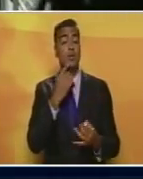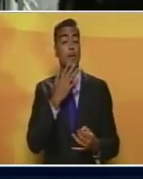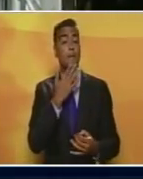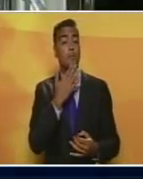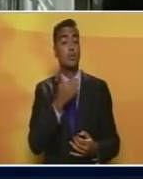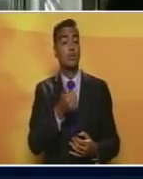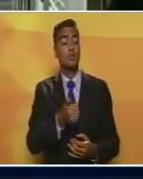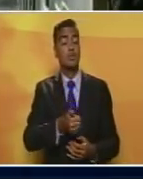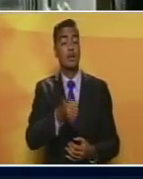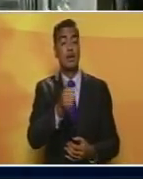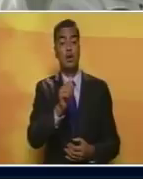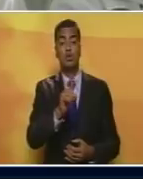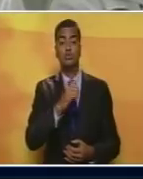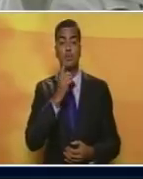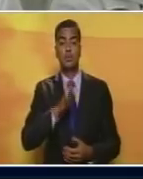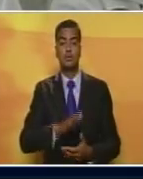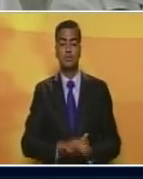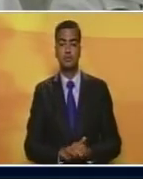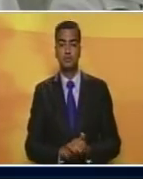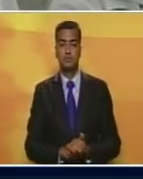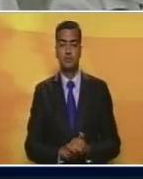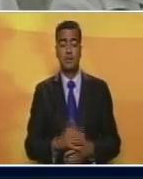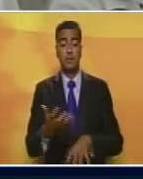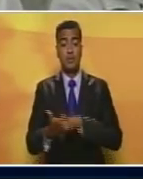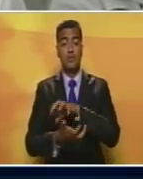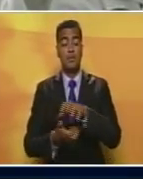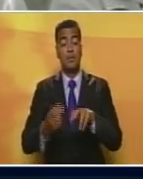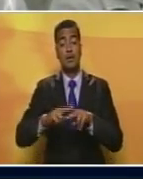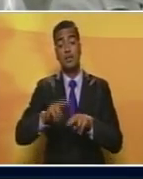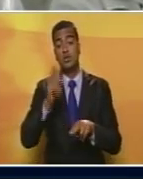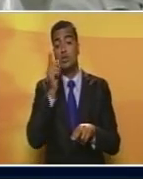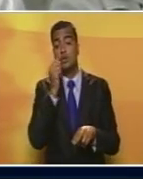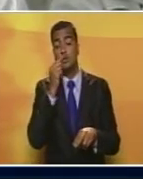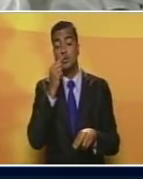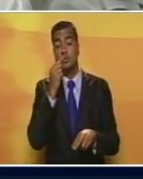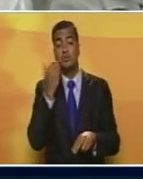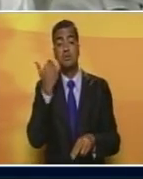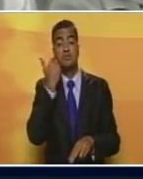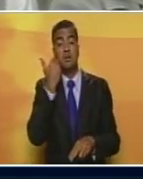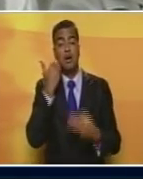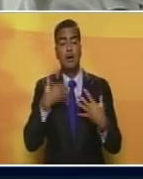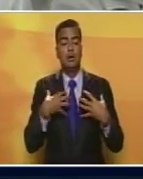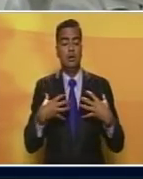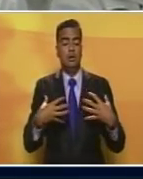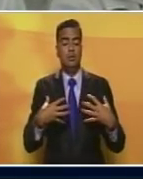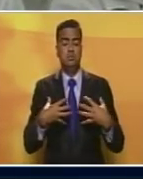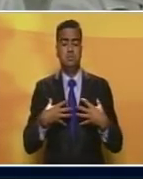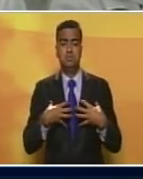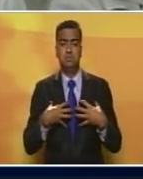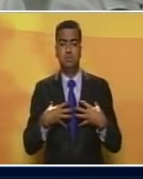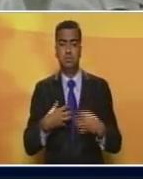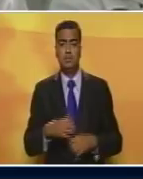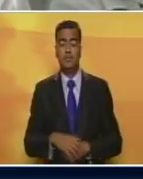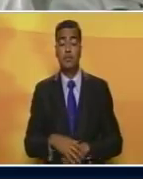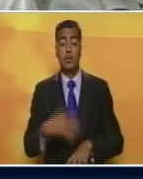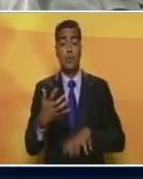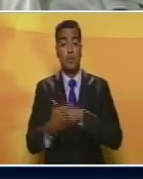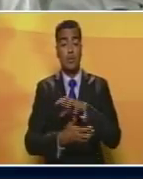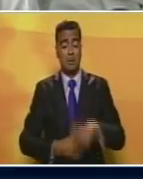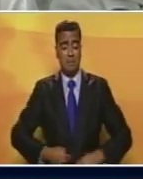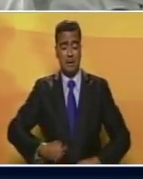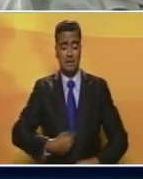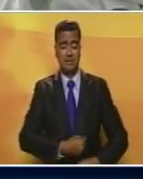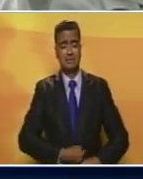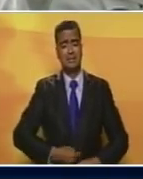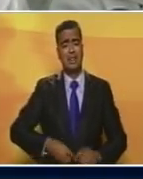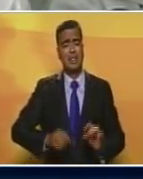desnutrición severa, 40 personas han sido atendidas en el Hospital Central de San Cristóbal desde julio de 2017. Esta semana murió uno de